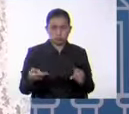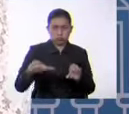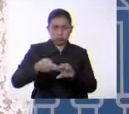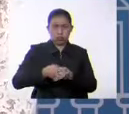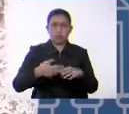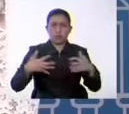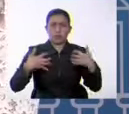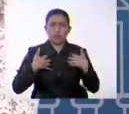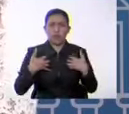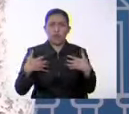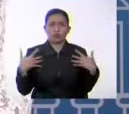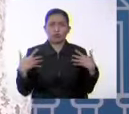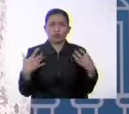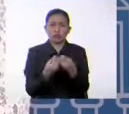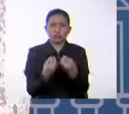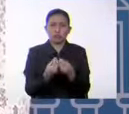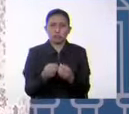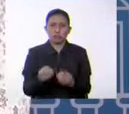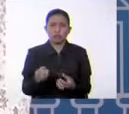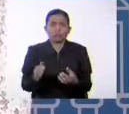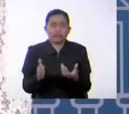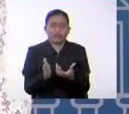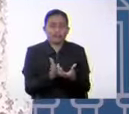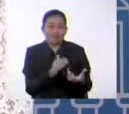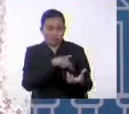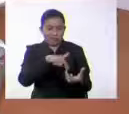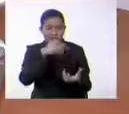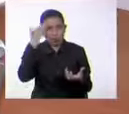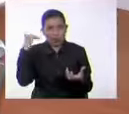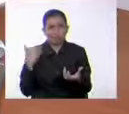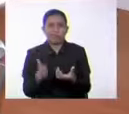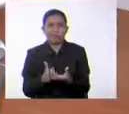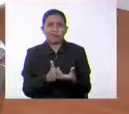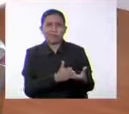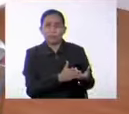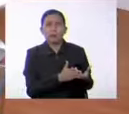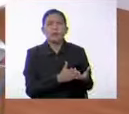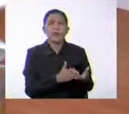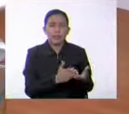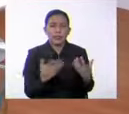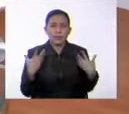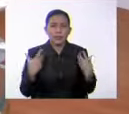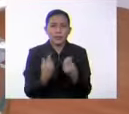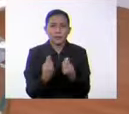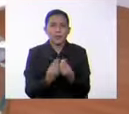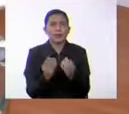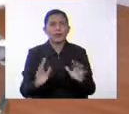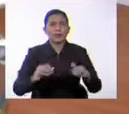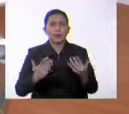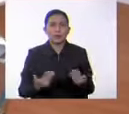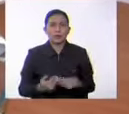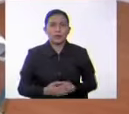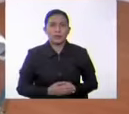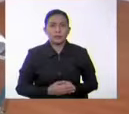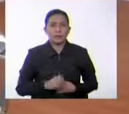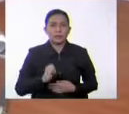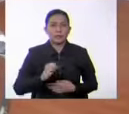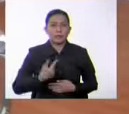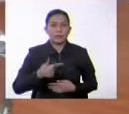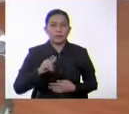que había estado pues discriminada en muchos aspectos y en muchas sociedades. Además, en el siglo